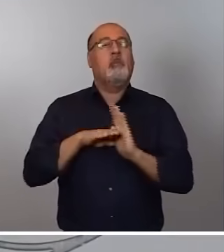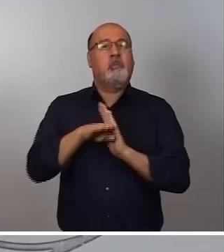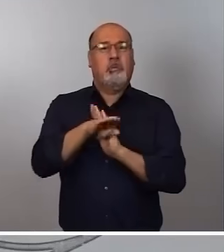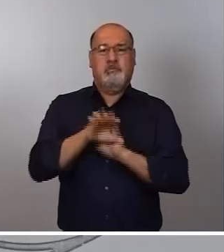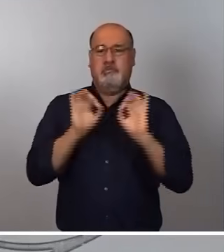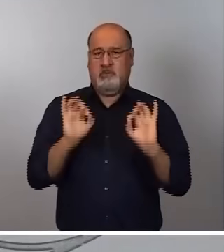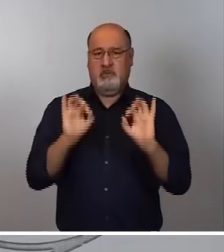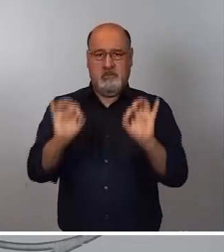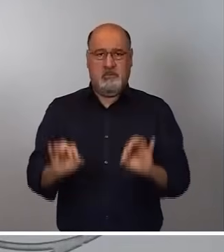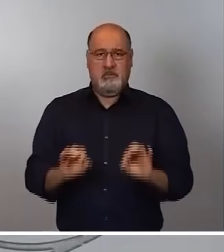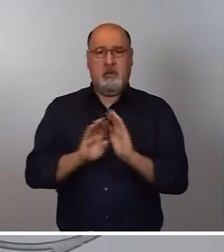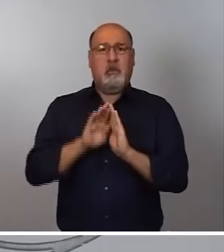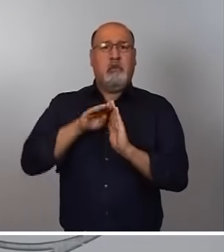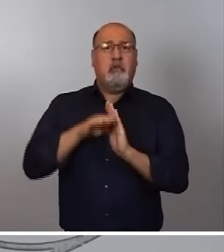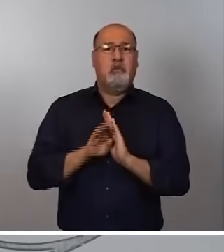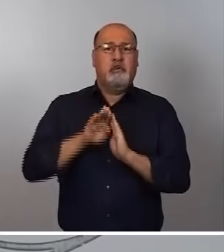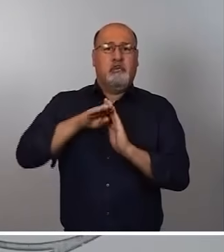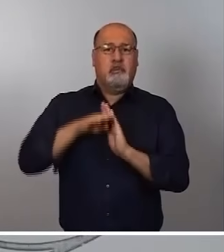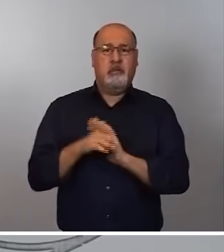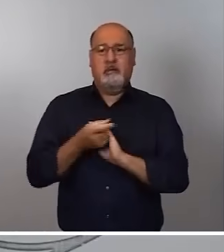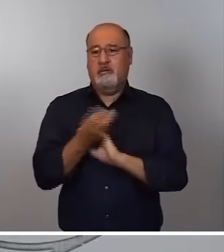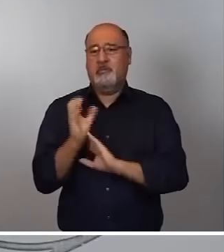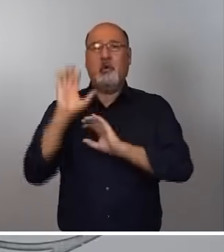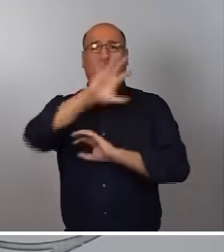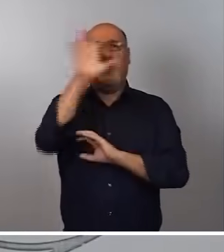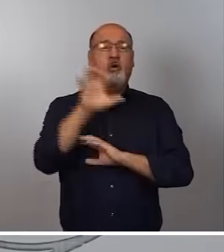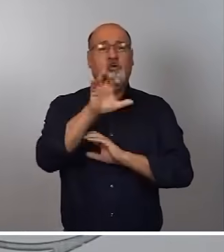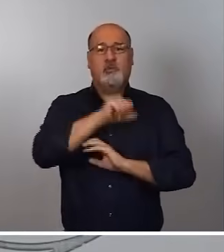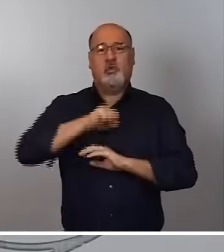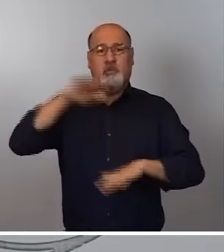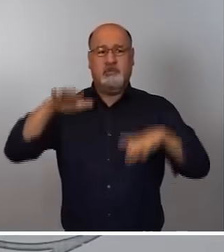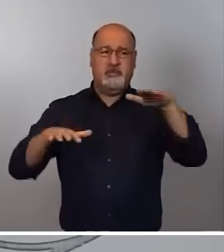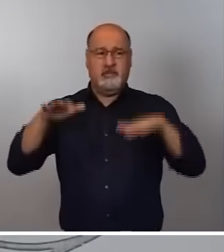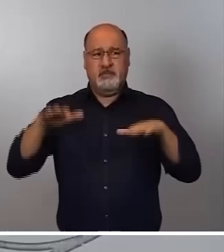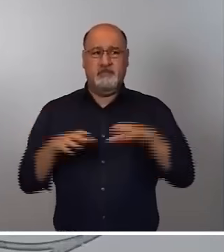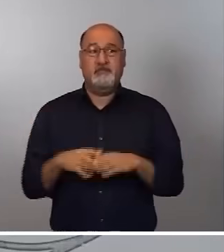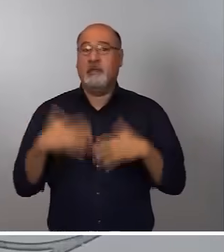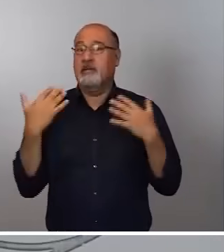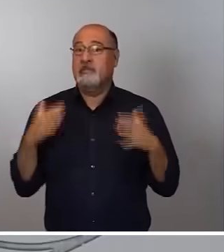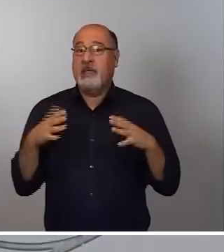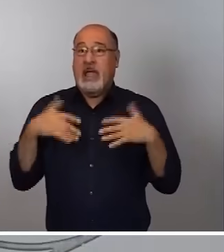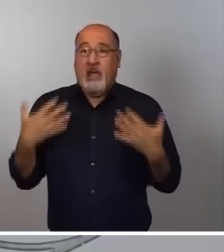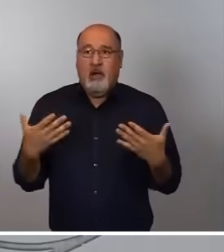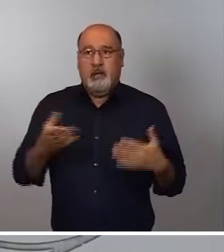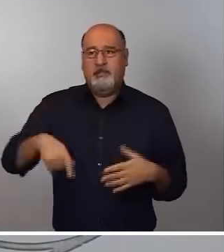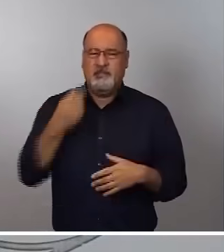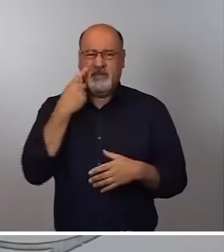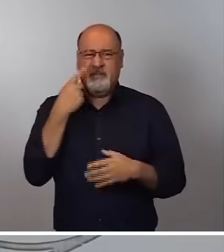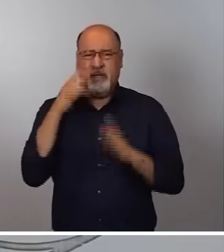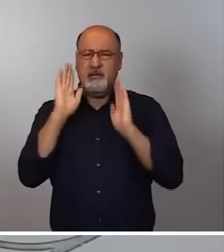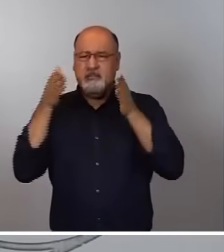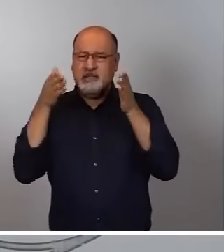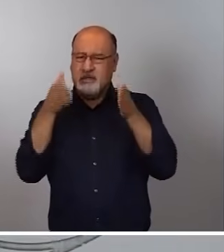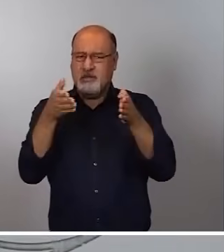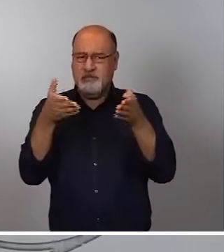variabilidad entre las distintas comunidades autónomas sin embargo tenemos que estar muy atentos porque a